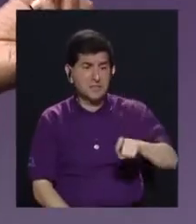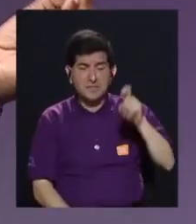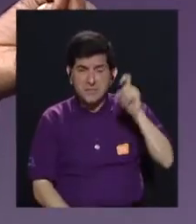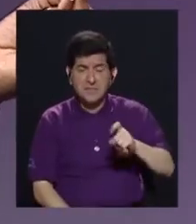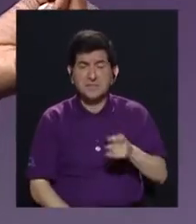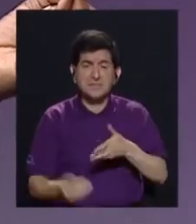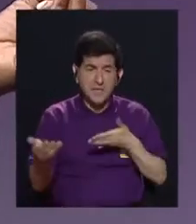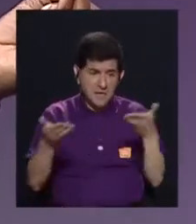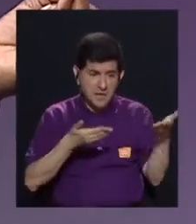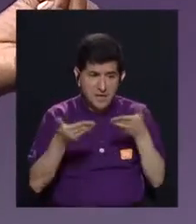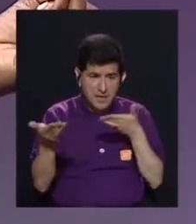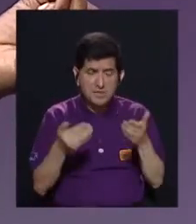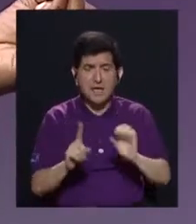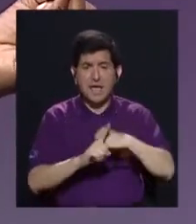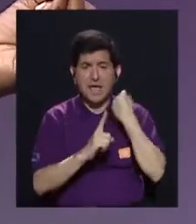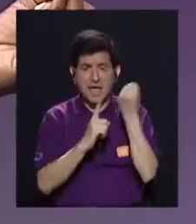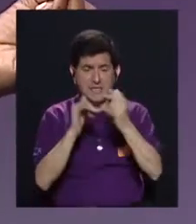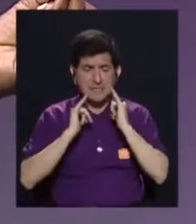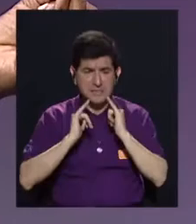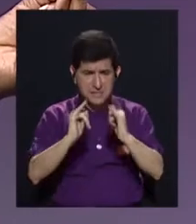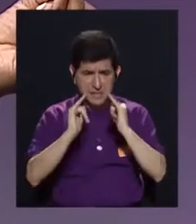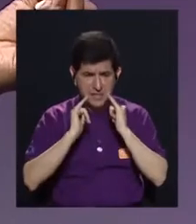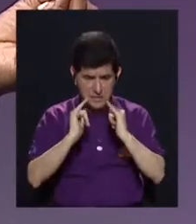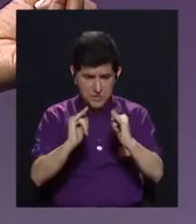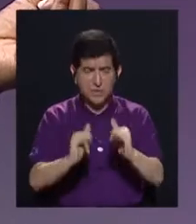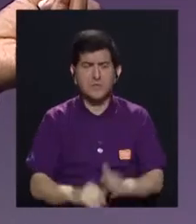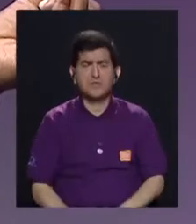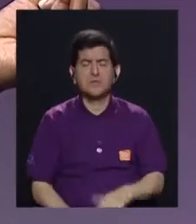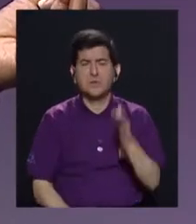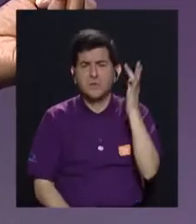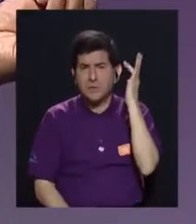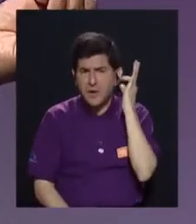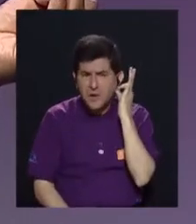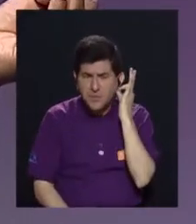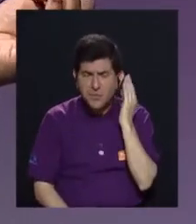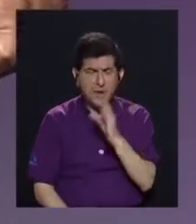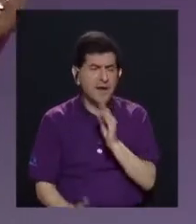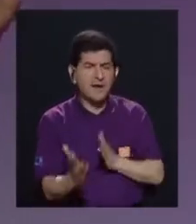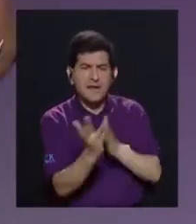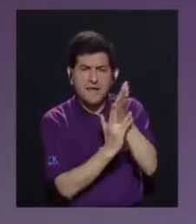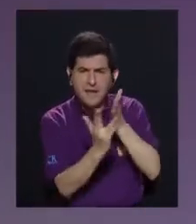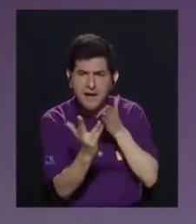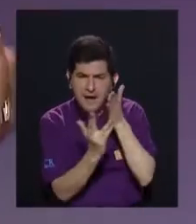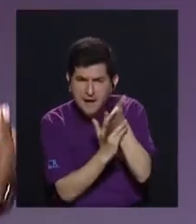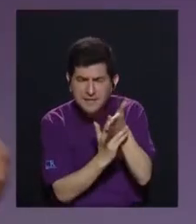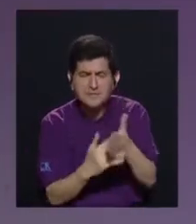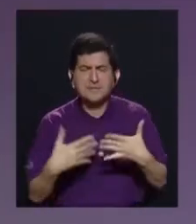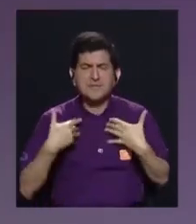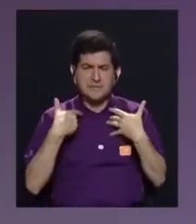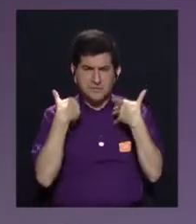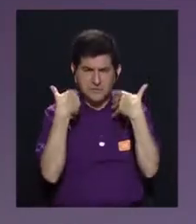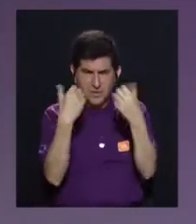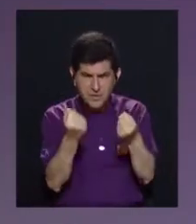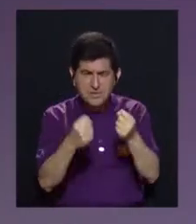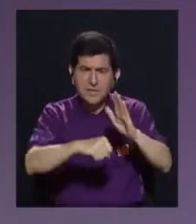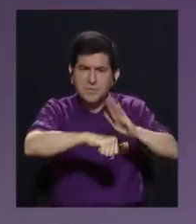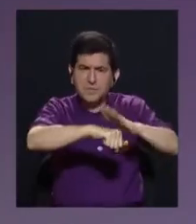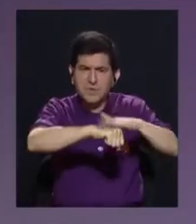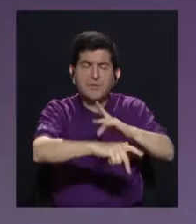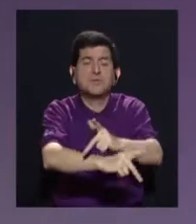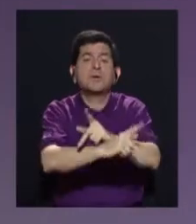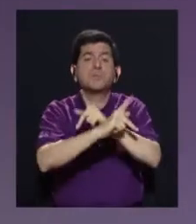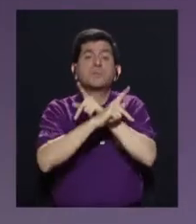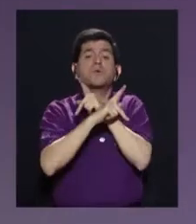servicios en condiciones de igualdad para las mujeres y acceso a una salud que les permita